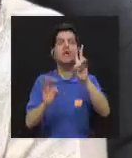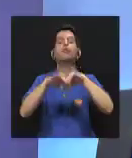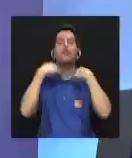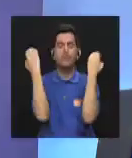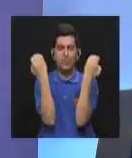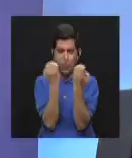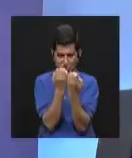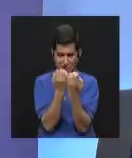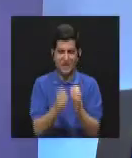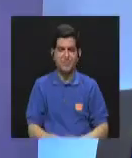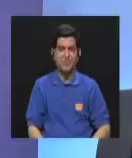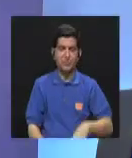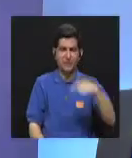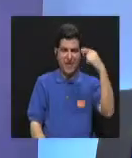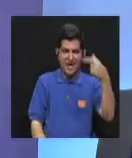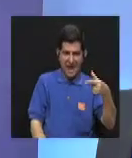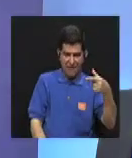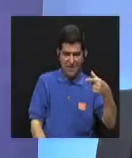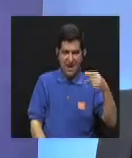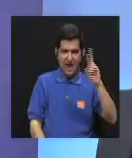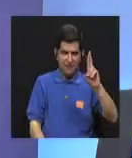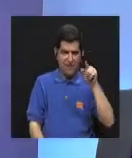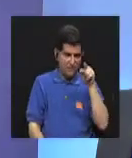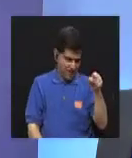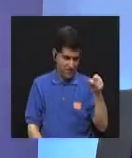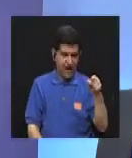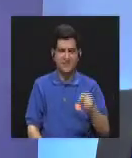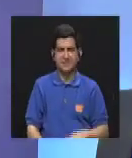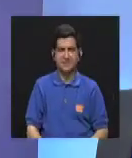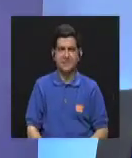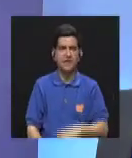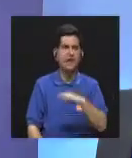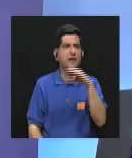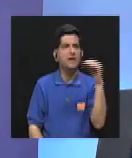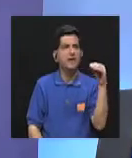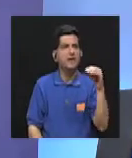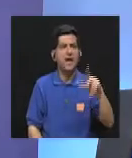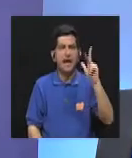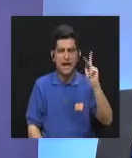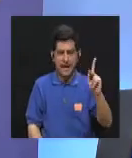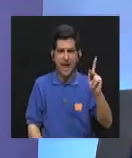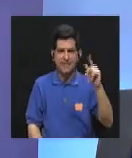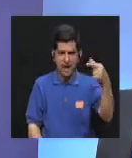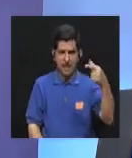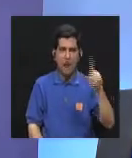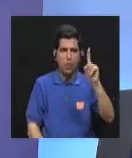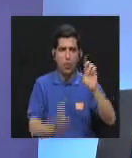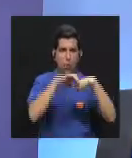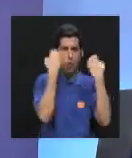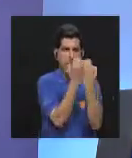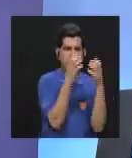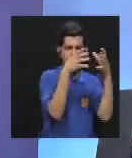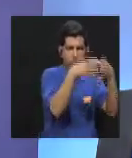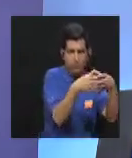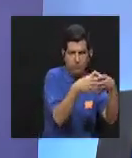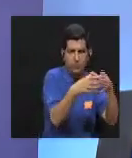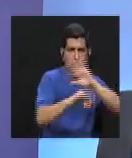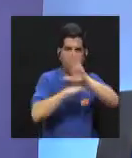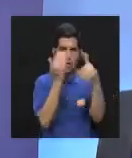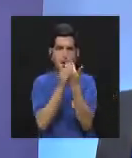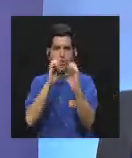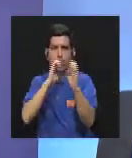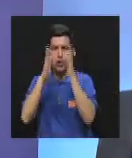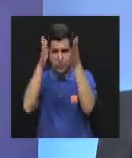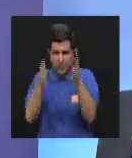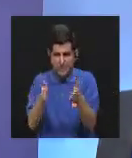¿verdad? Está Gaby, si lo ves ahí, está Gabriela y Katia, son un equipo. Y todos los